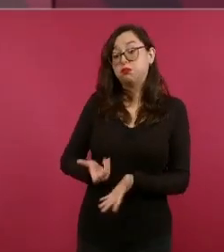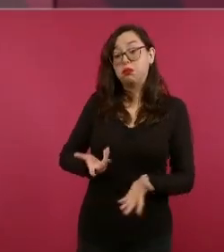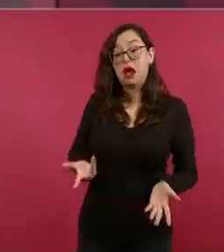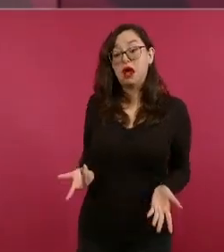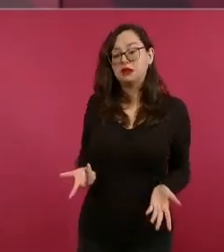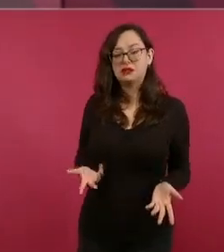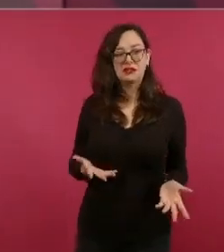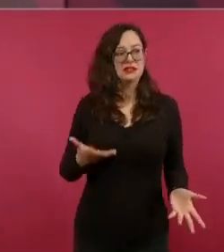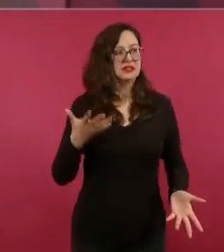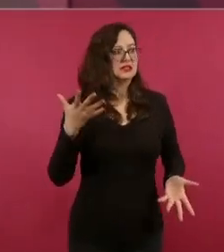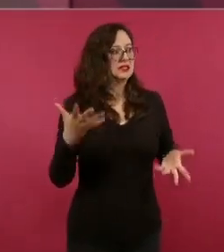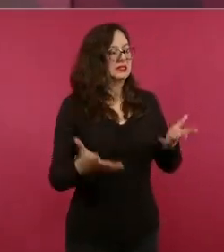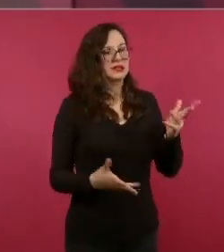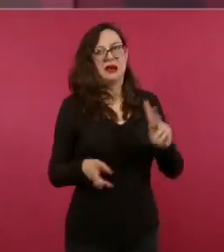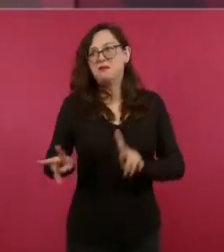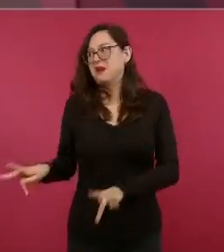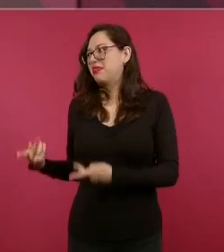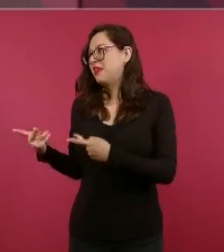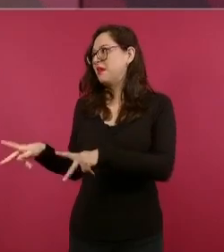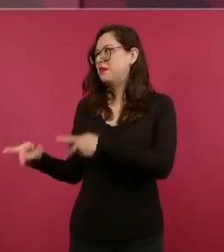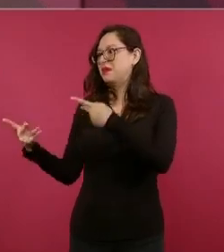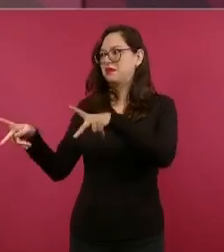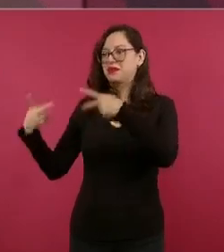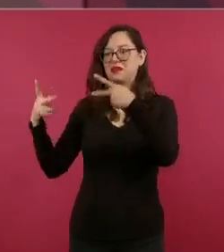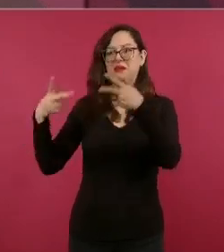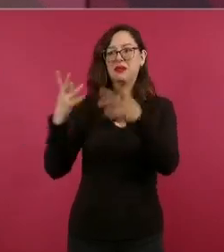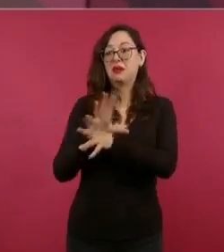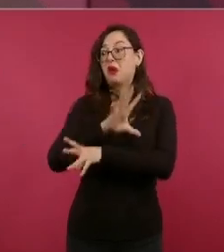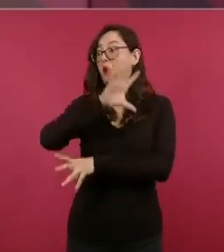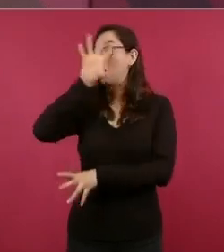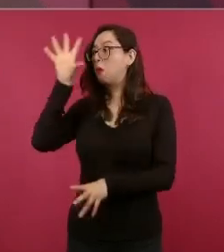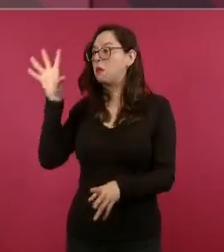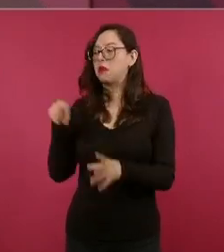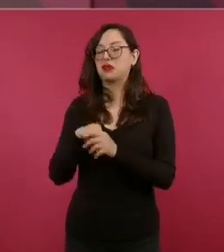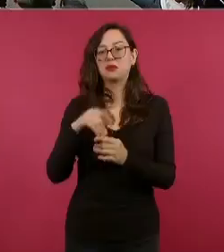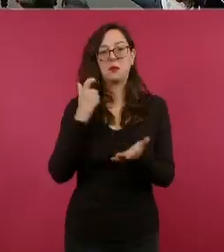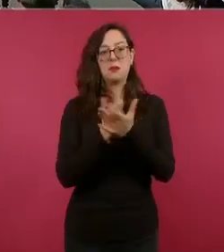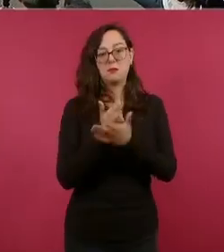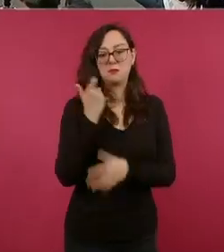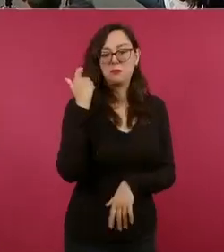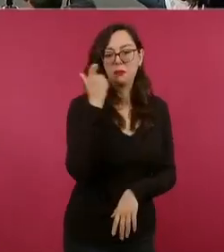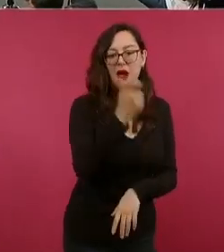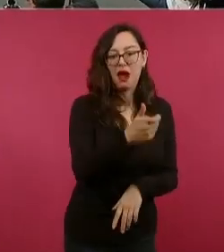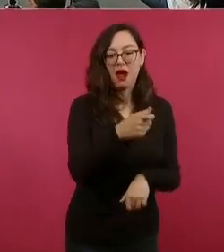tenía que vender todo para pagar la atención médica.